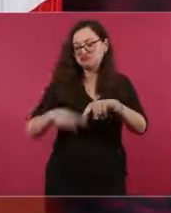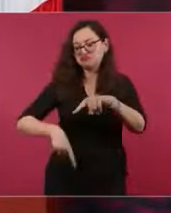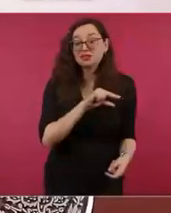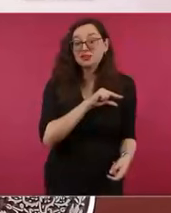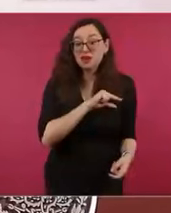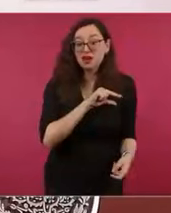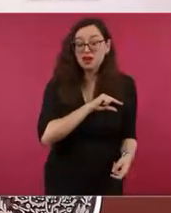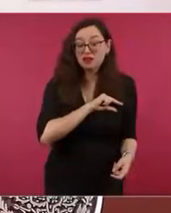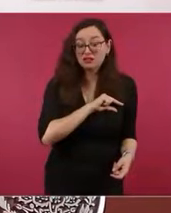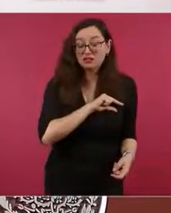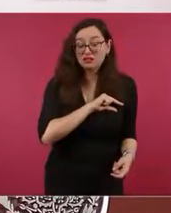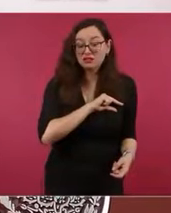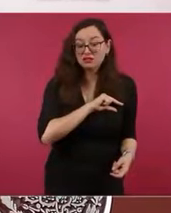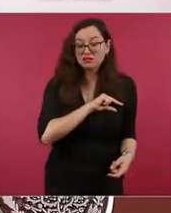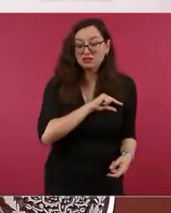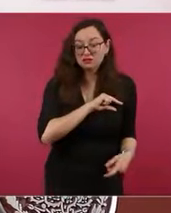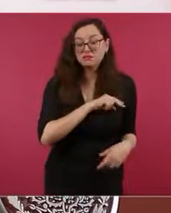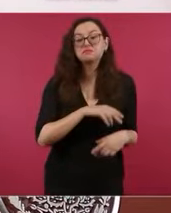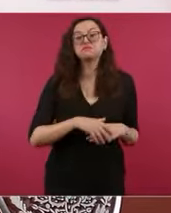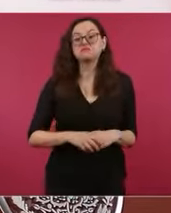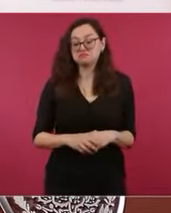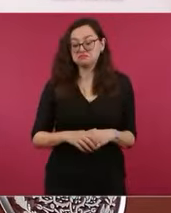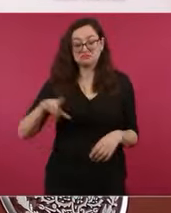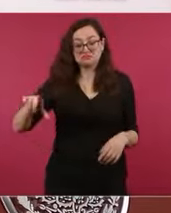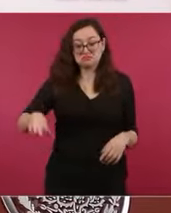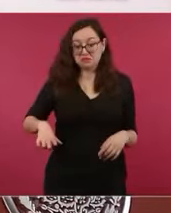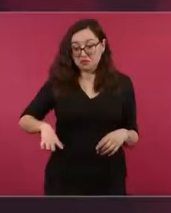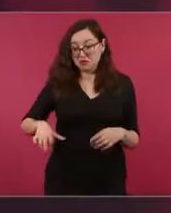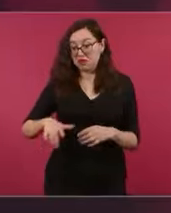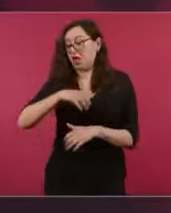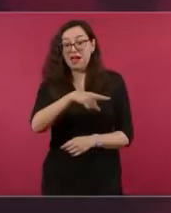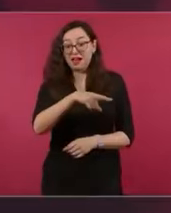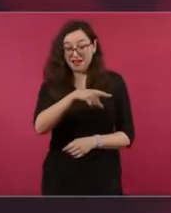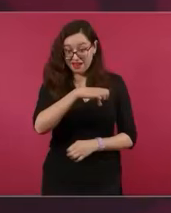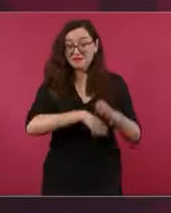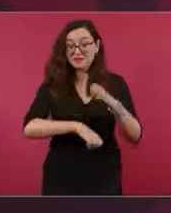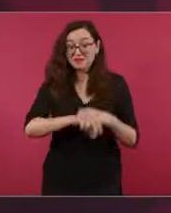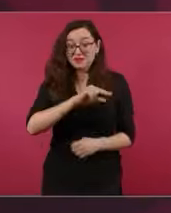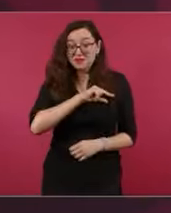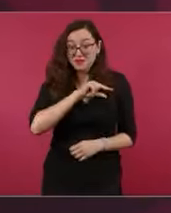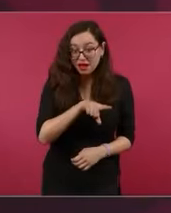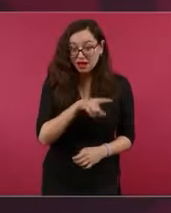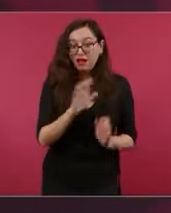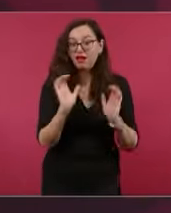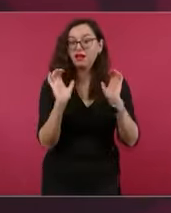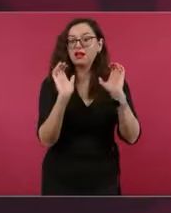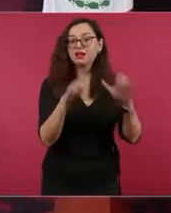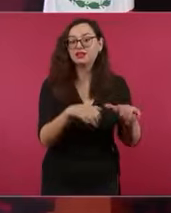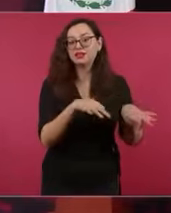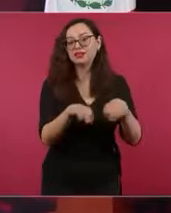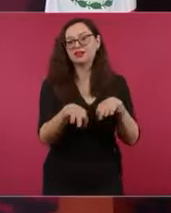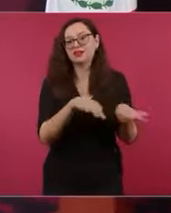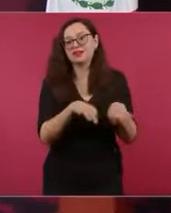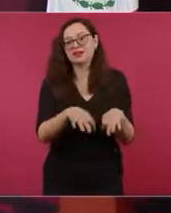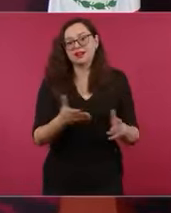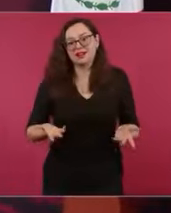historia, y termina su gobierno y se va a trabajar de asesor con la